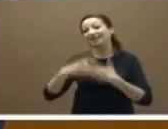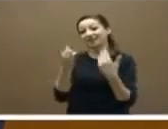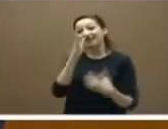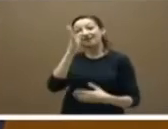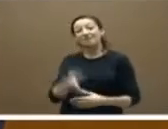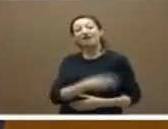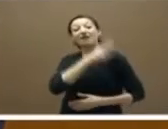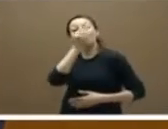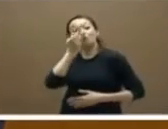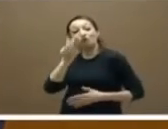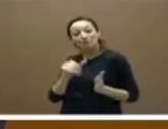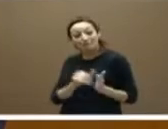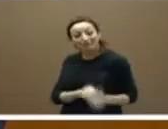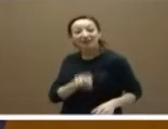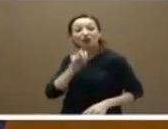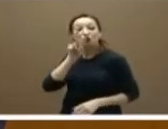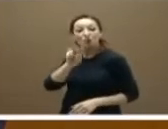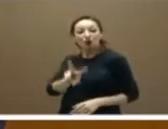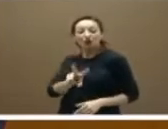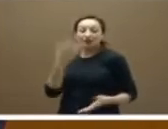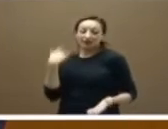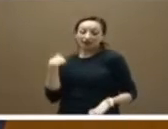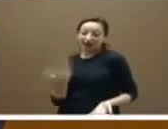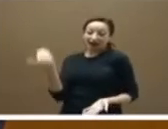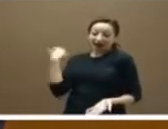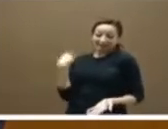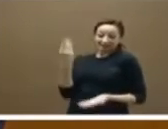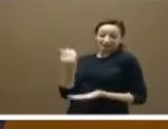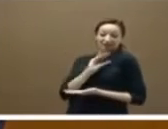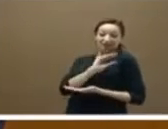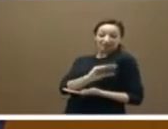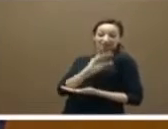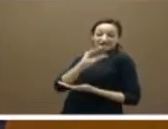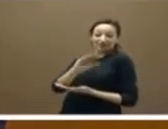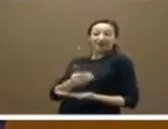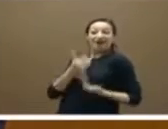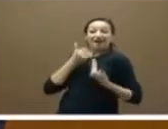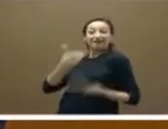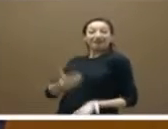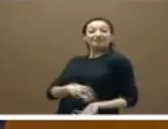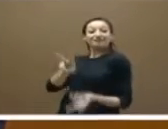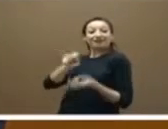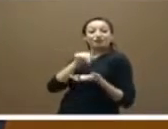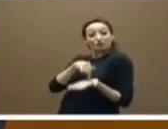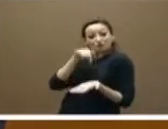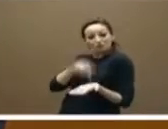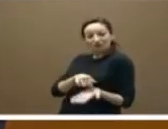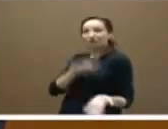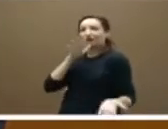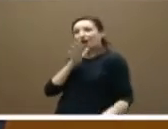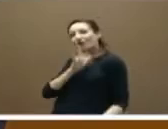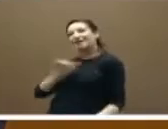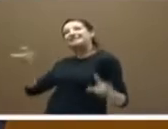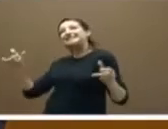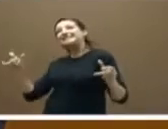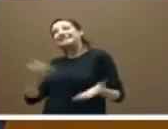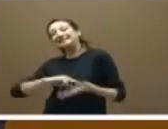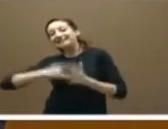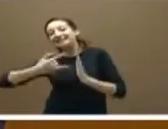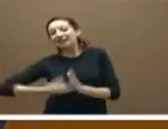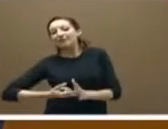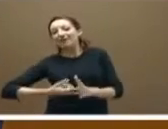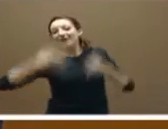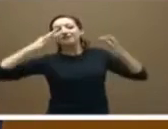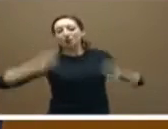16/2012, pasando de estar financiadas por los impuestos a volver a un sistema de aseguramiento. Esa es